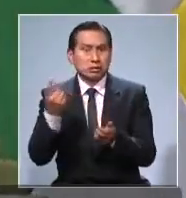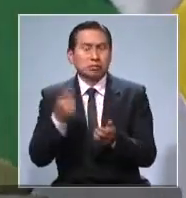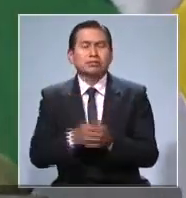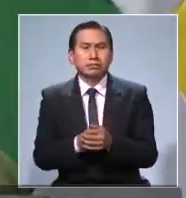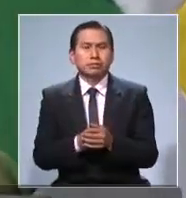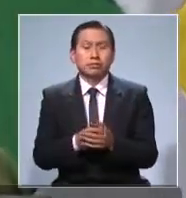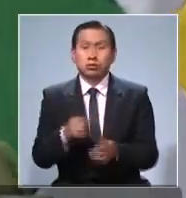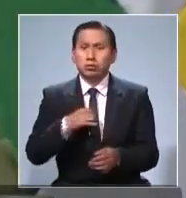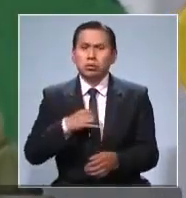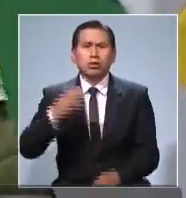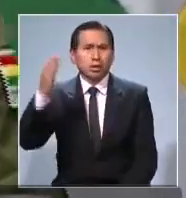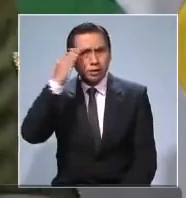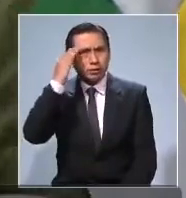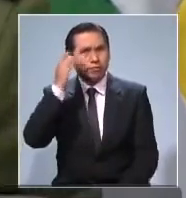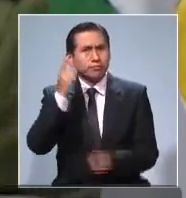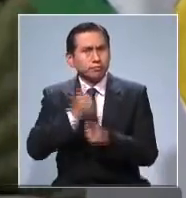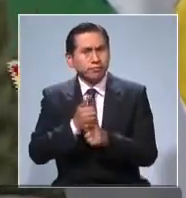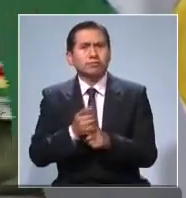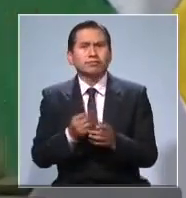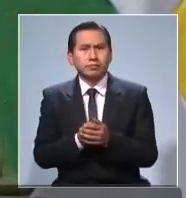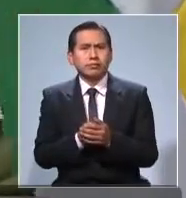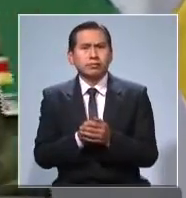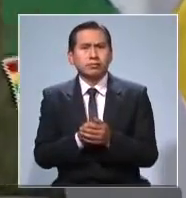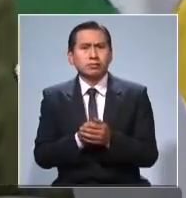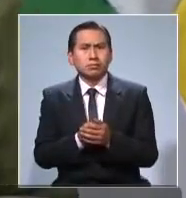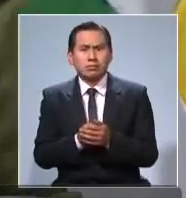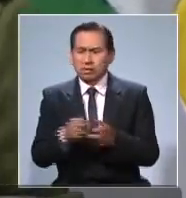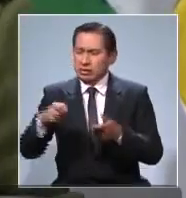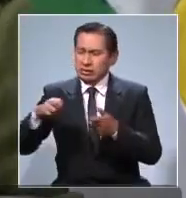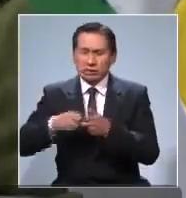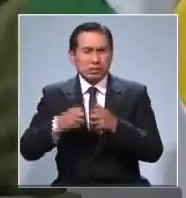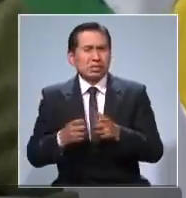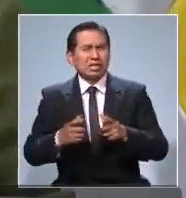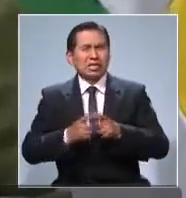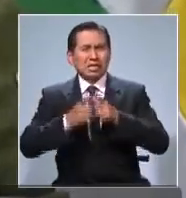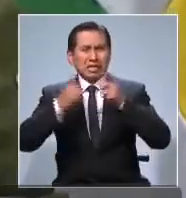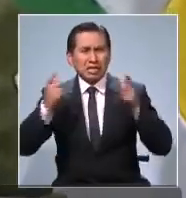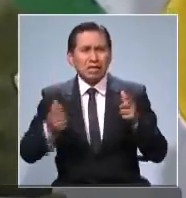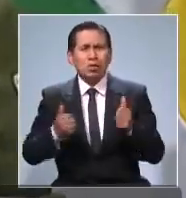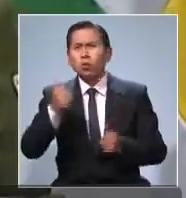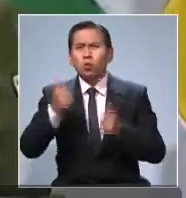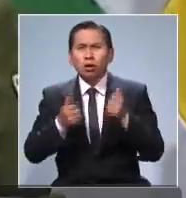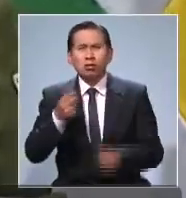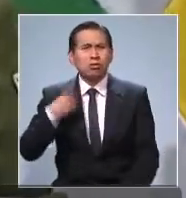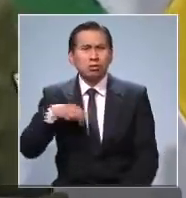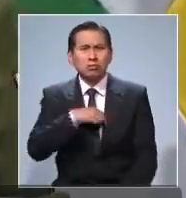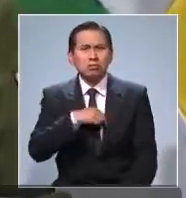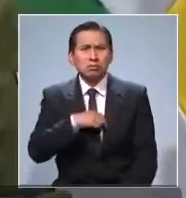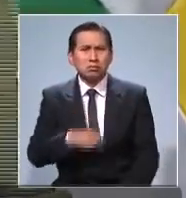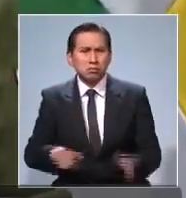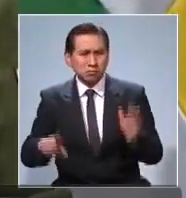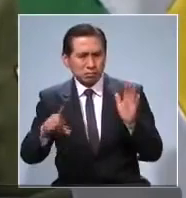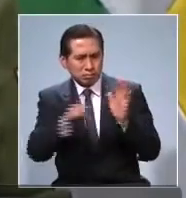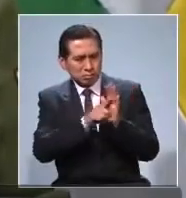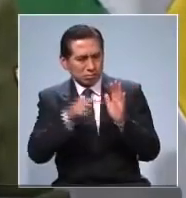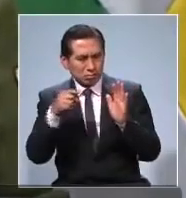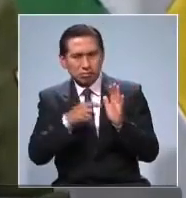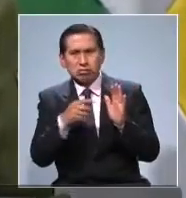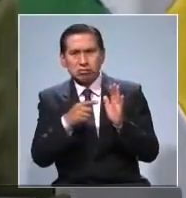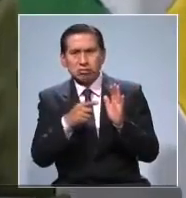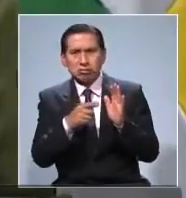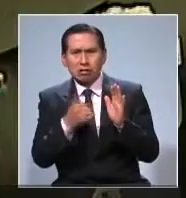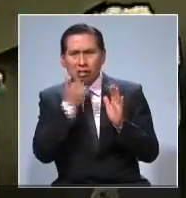Estoy plenamente consciente que uno de nuestros grandes problemas es precisamente una ley que